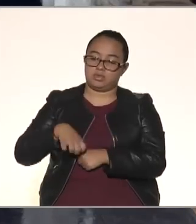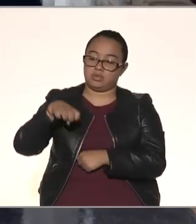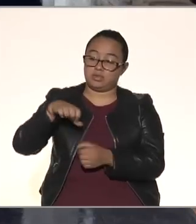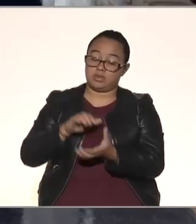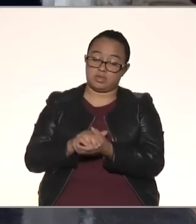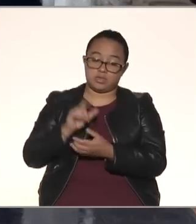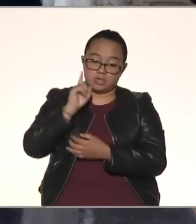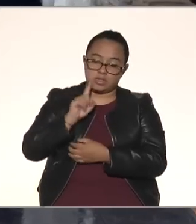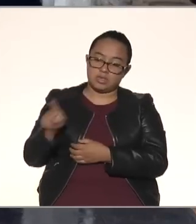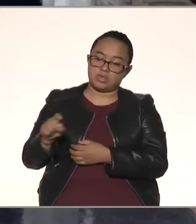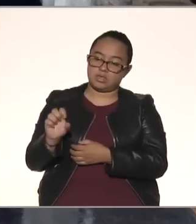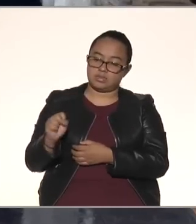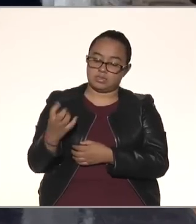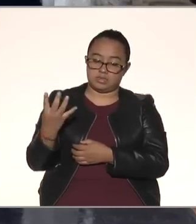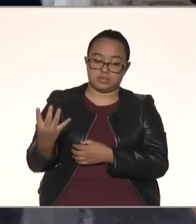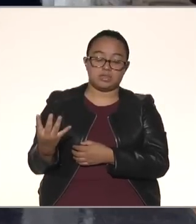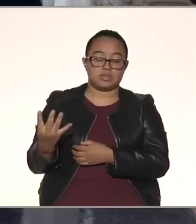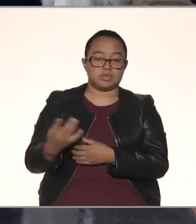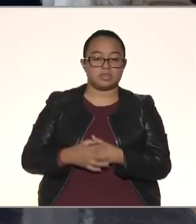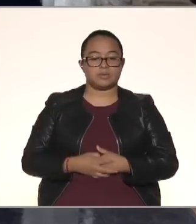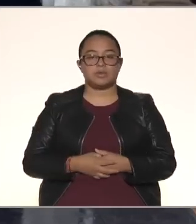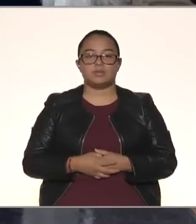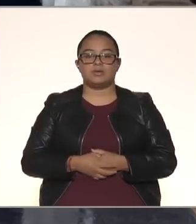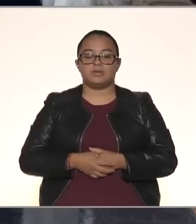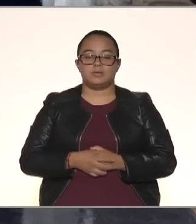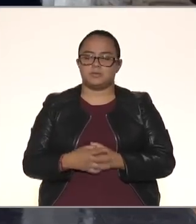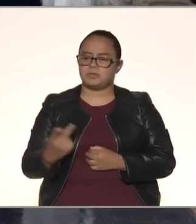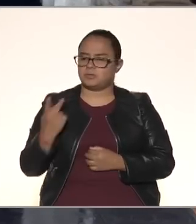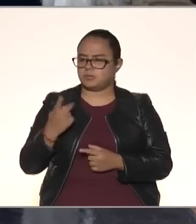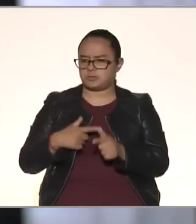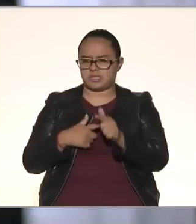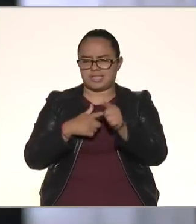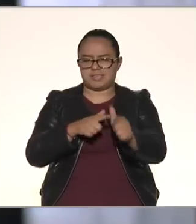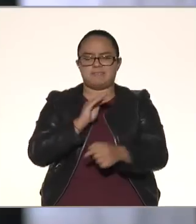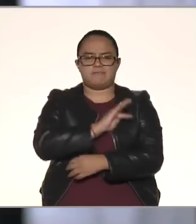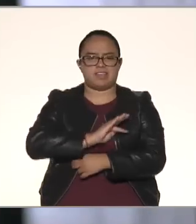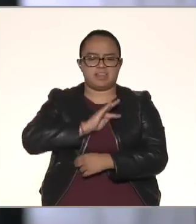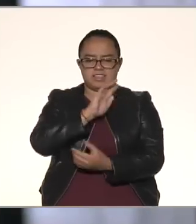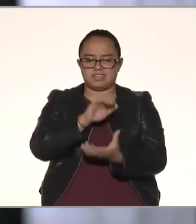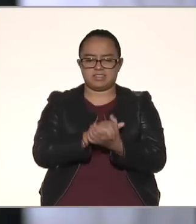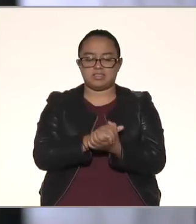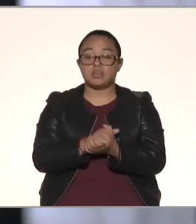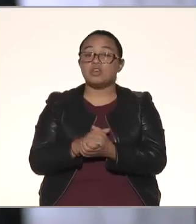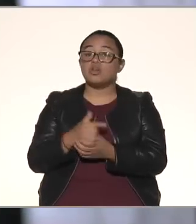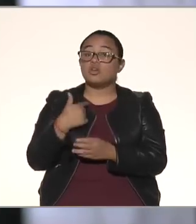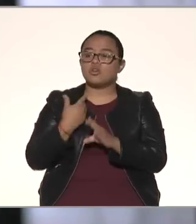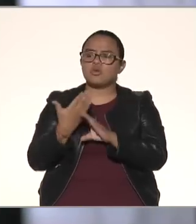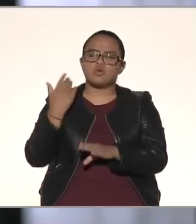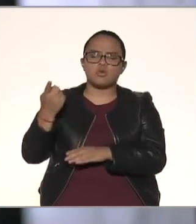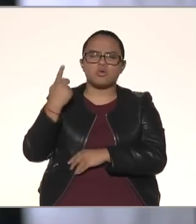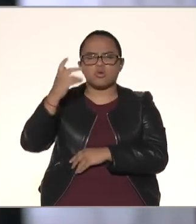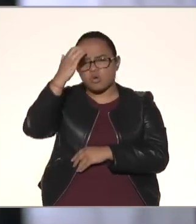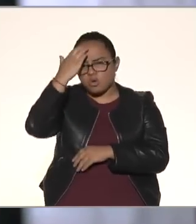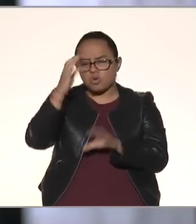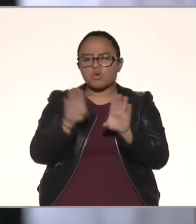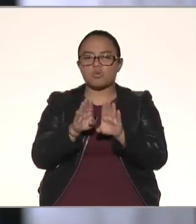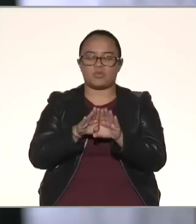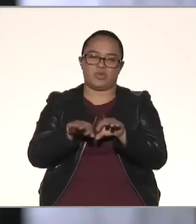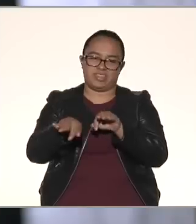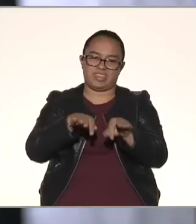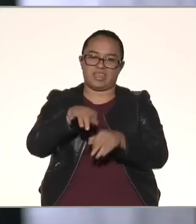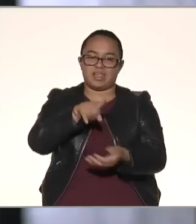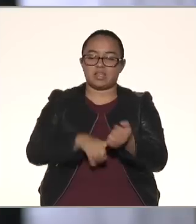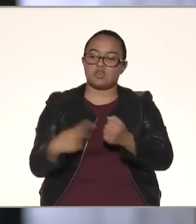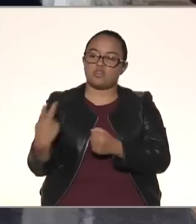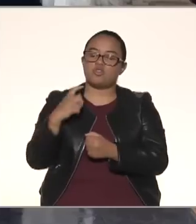esposa 64, felizmente casados. Yo la conocí en el trabajo, somos maestros